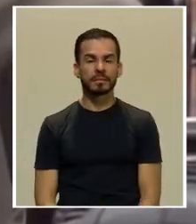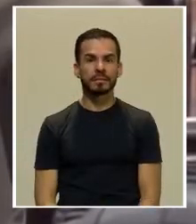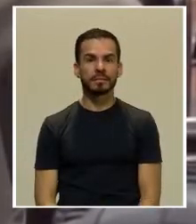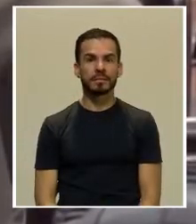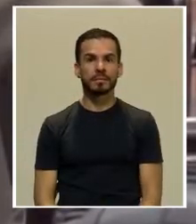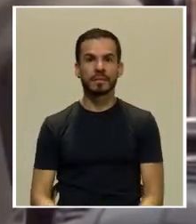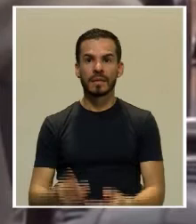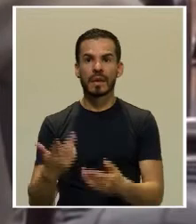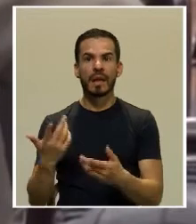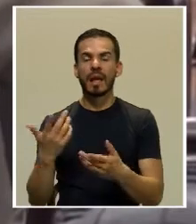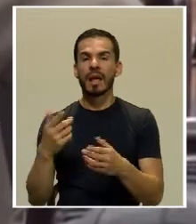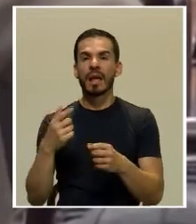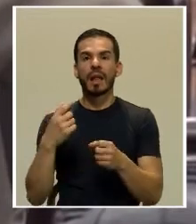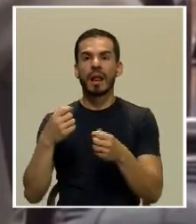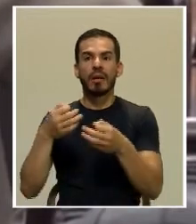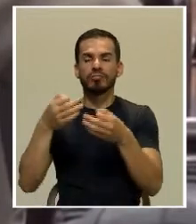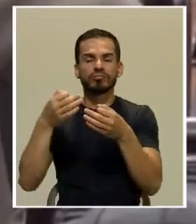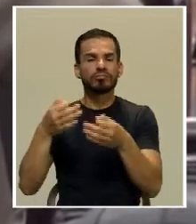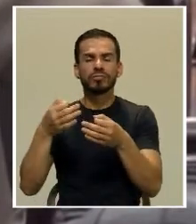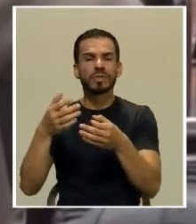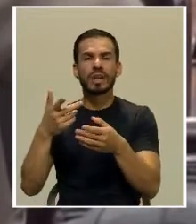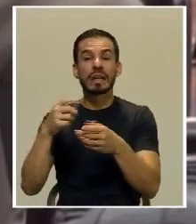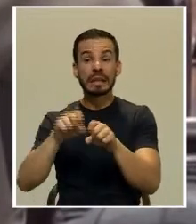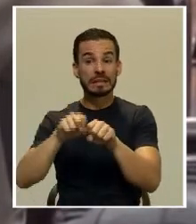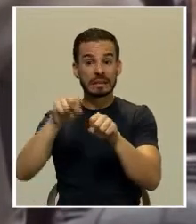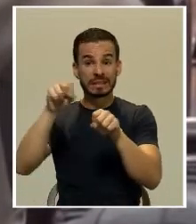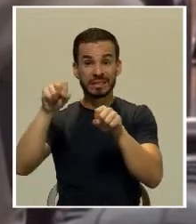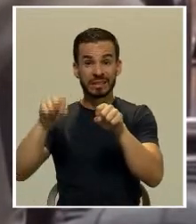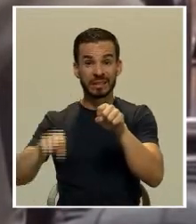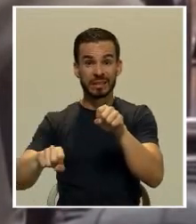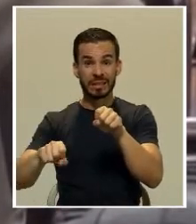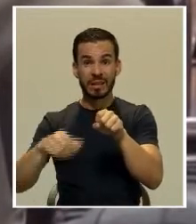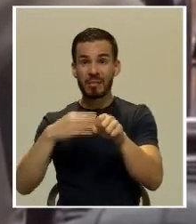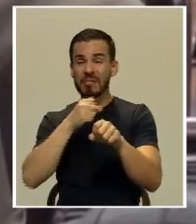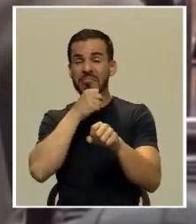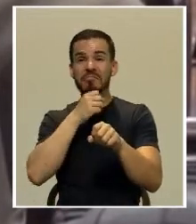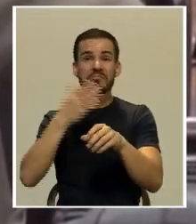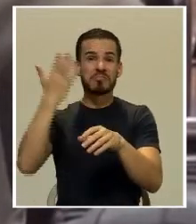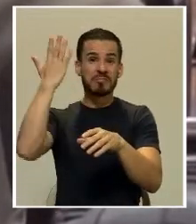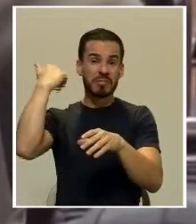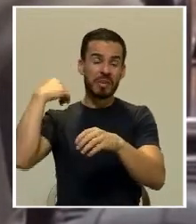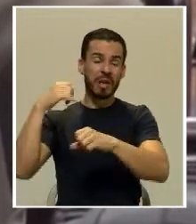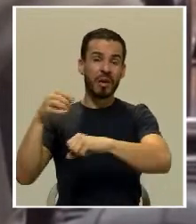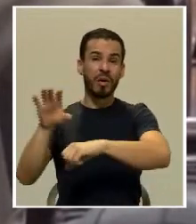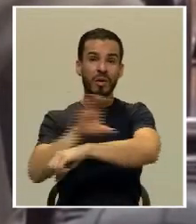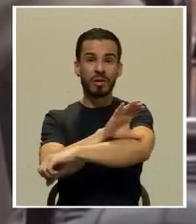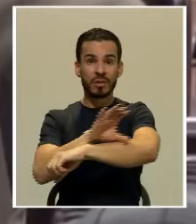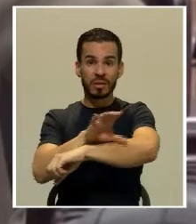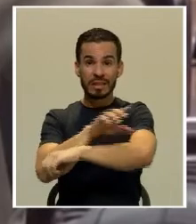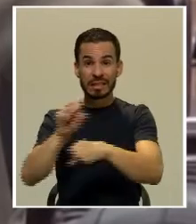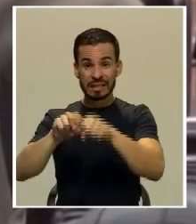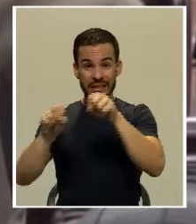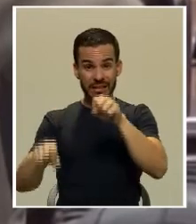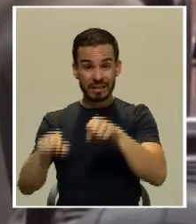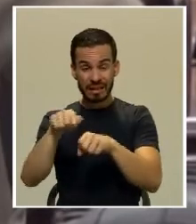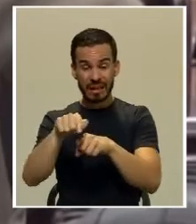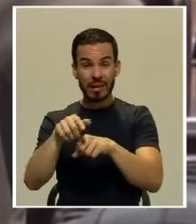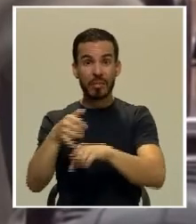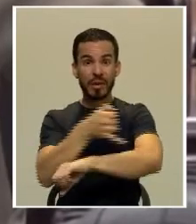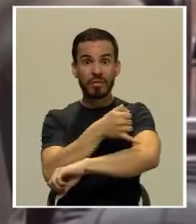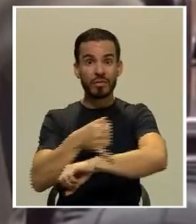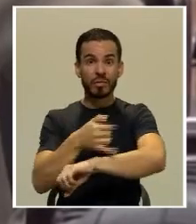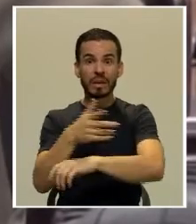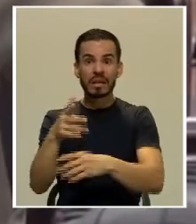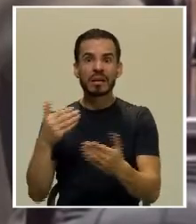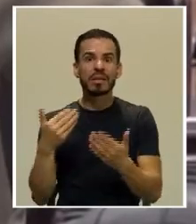la obsolencia de los sistemas informáticos del Ministerio de Hacienda conduce